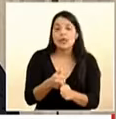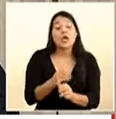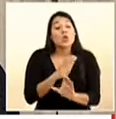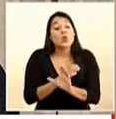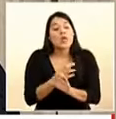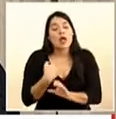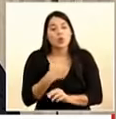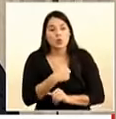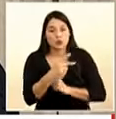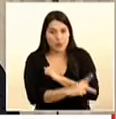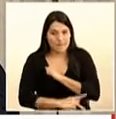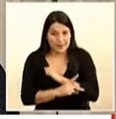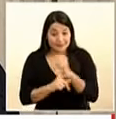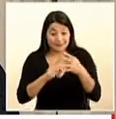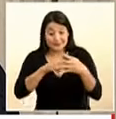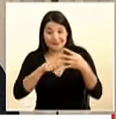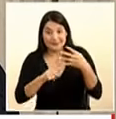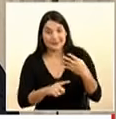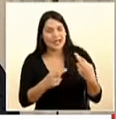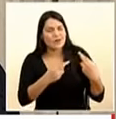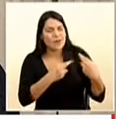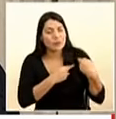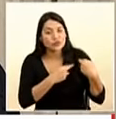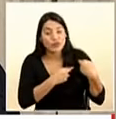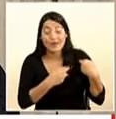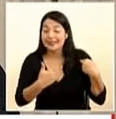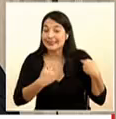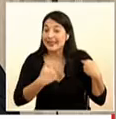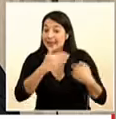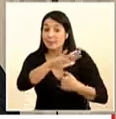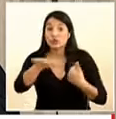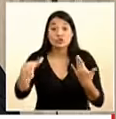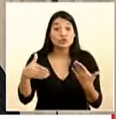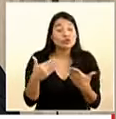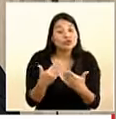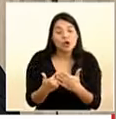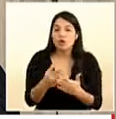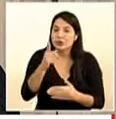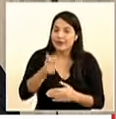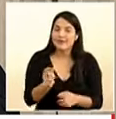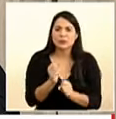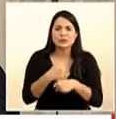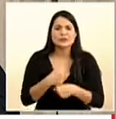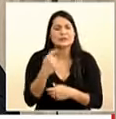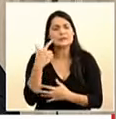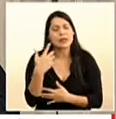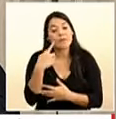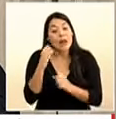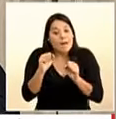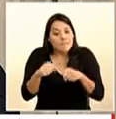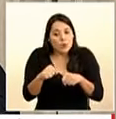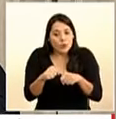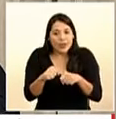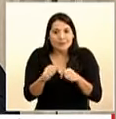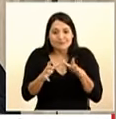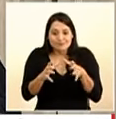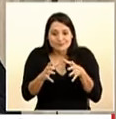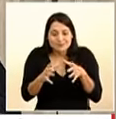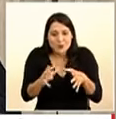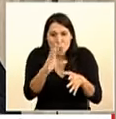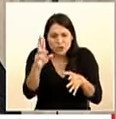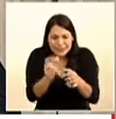ese es el trabajo que todos juntos todas y todos tenemos que hacer para sacar a este país adelante en este momento